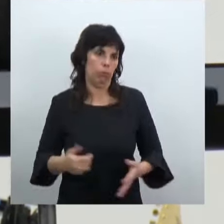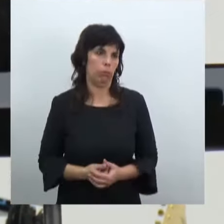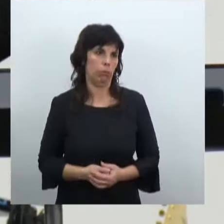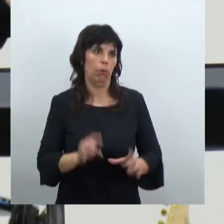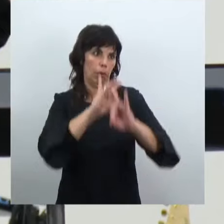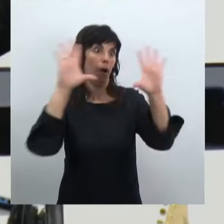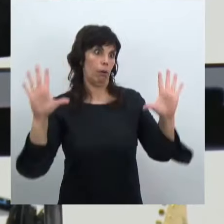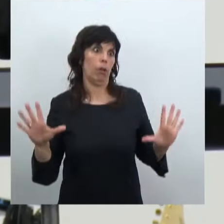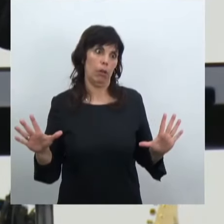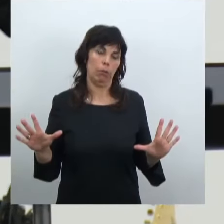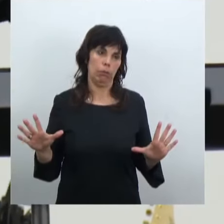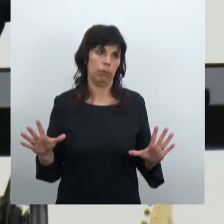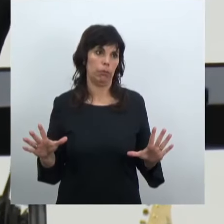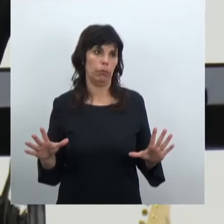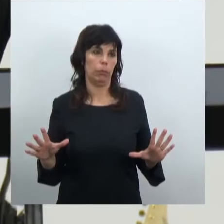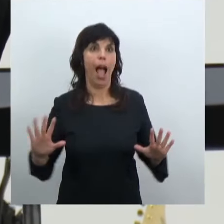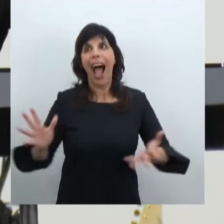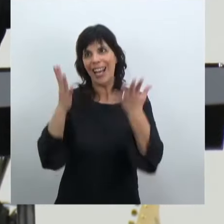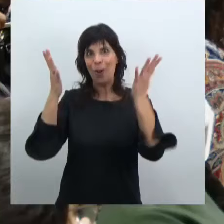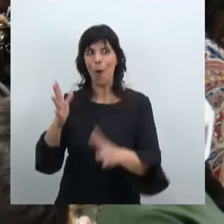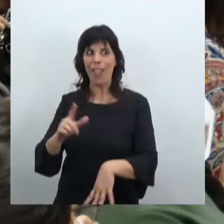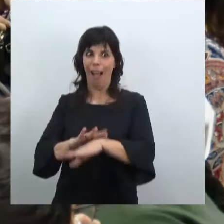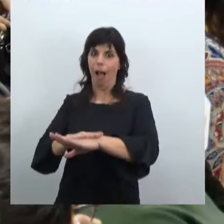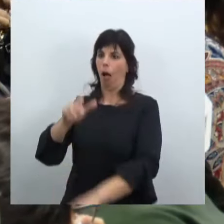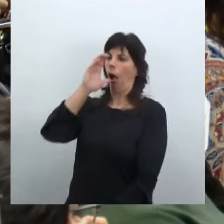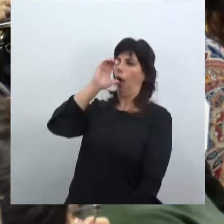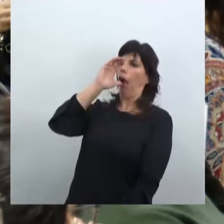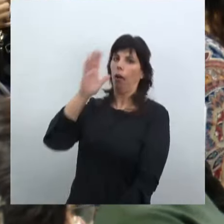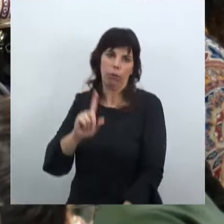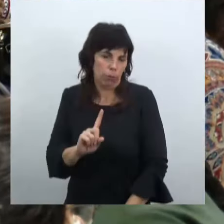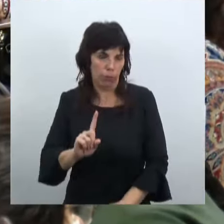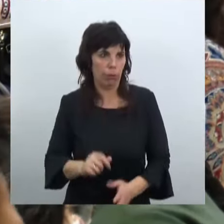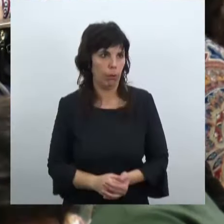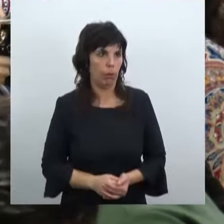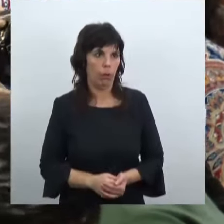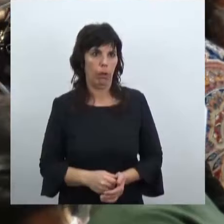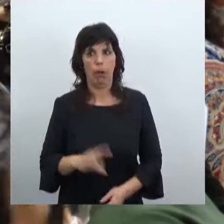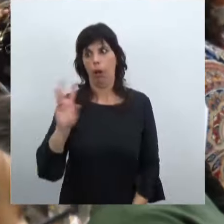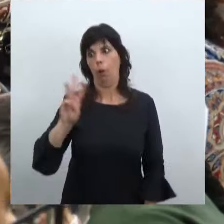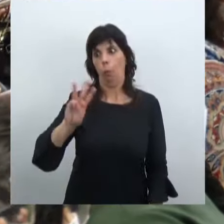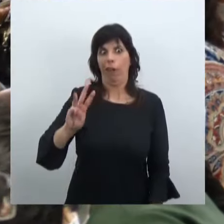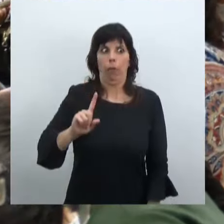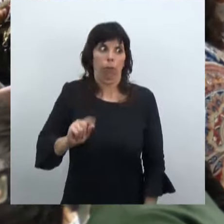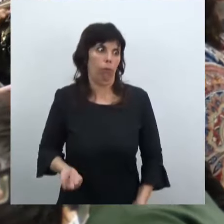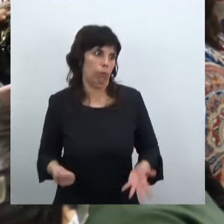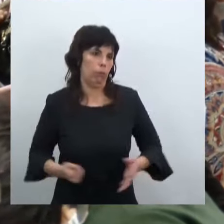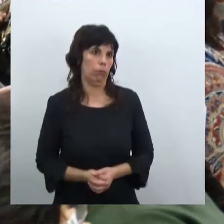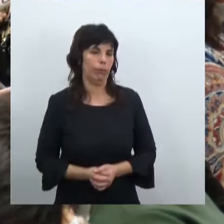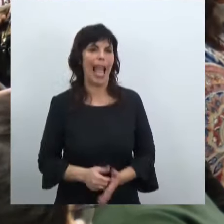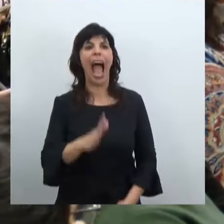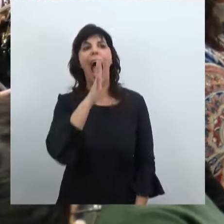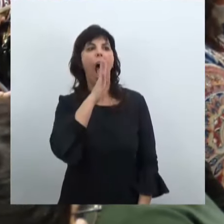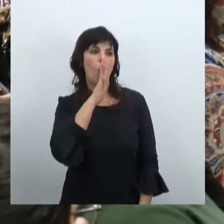Tengo que aclararlo porque algunos dicen aleluya. No, no, no. Whisky y Jim Beam no.